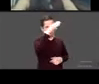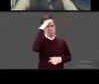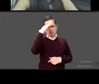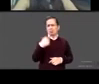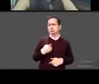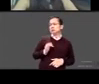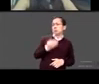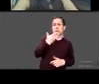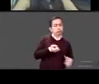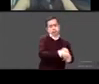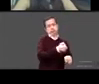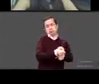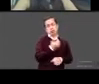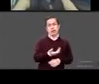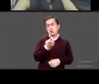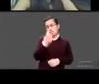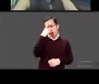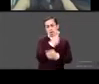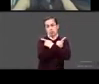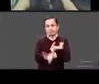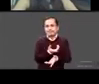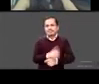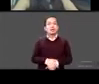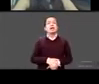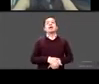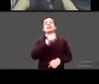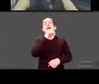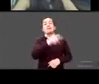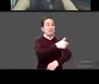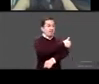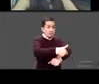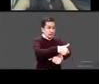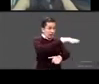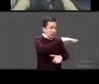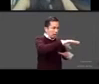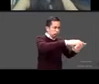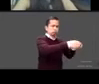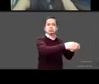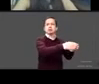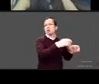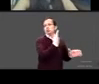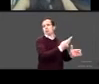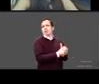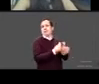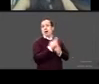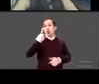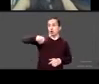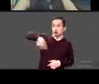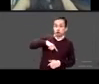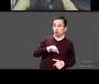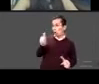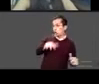espacio privado en el que los demás no podemos intervenir. Y por lo tanto, también hay un silencio de la familia si el responsable es un